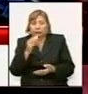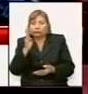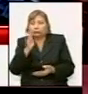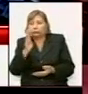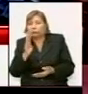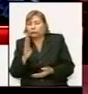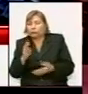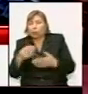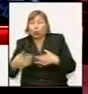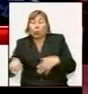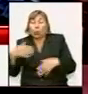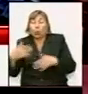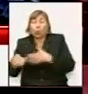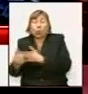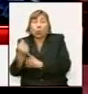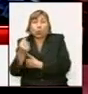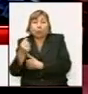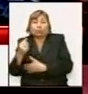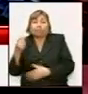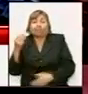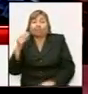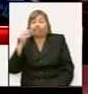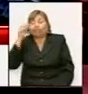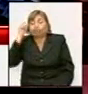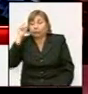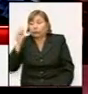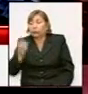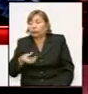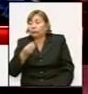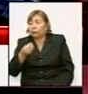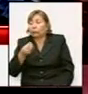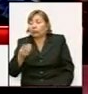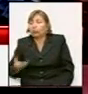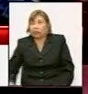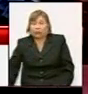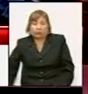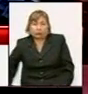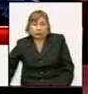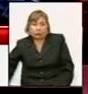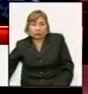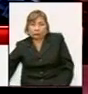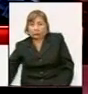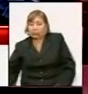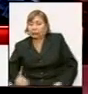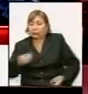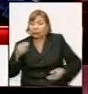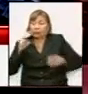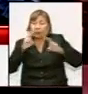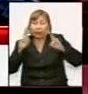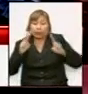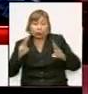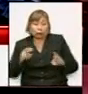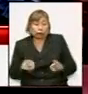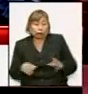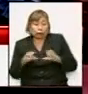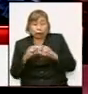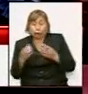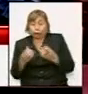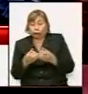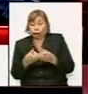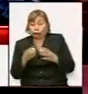fuerte migración en Chile. Pero ¿por qué, presidente, cuando tocamos el tema de Venezuela, aparece un